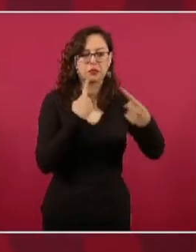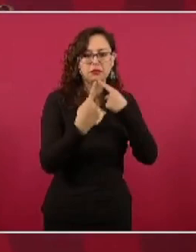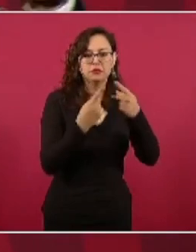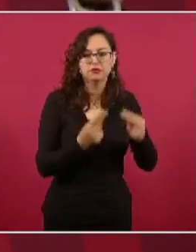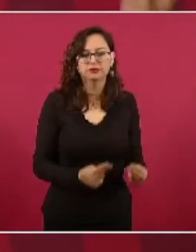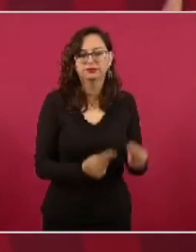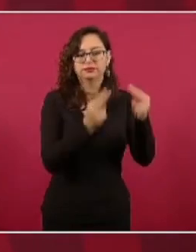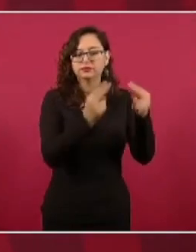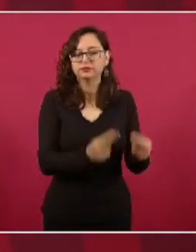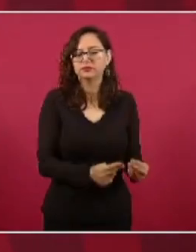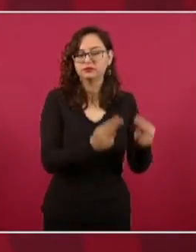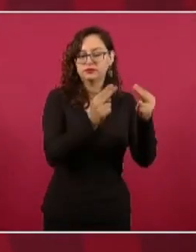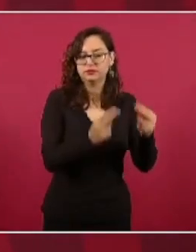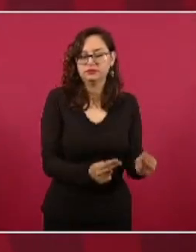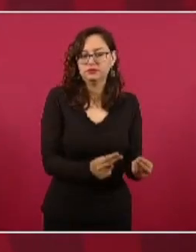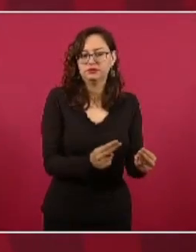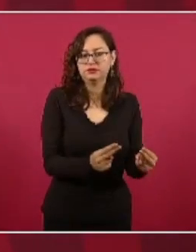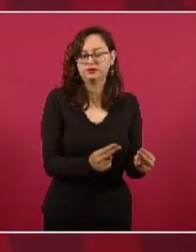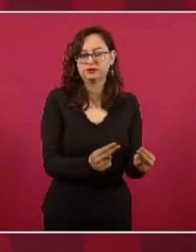Lo mismo,